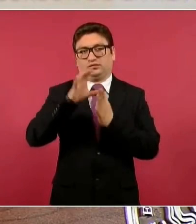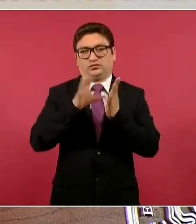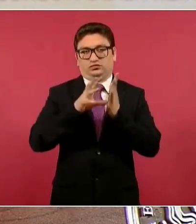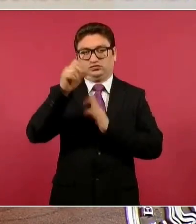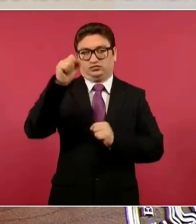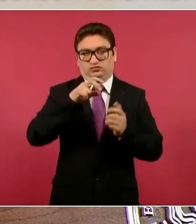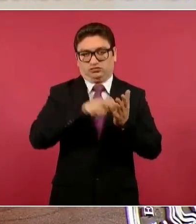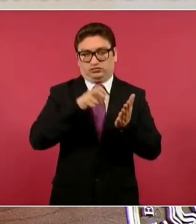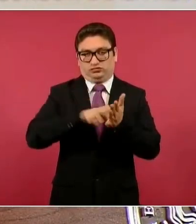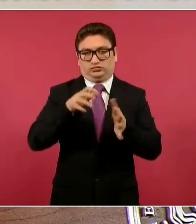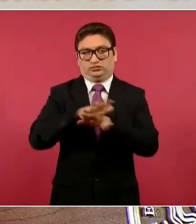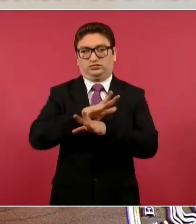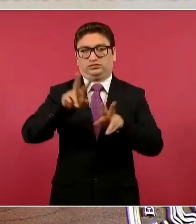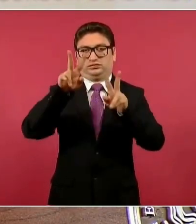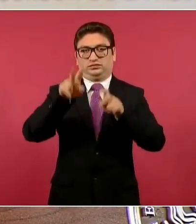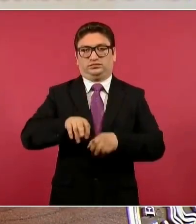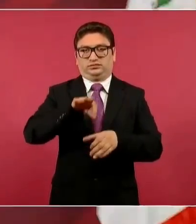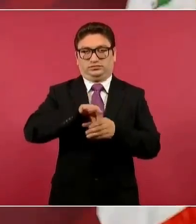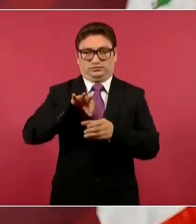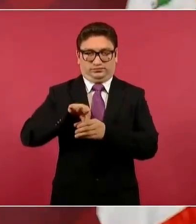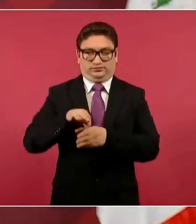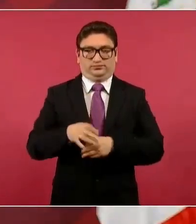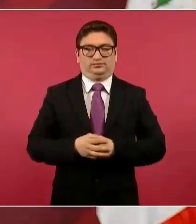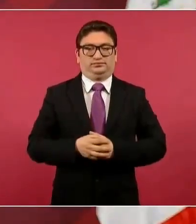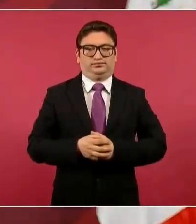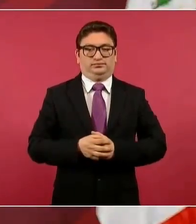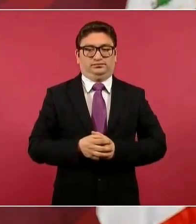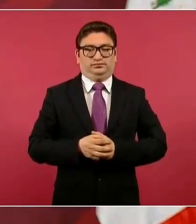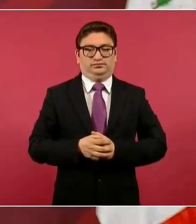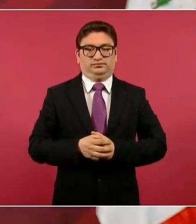Constitución en materia electoral,